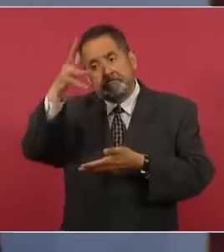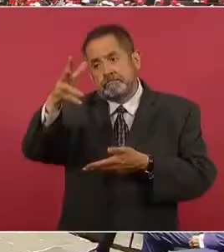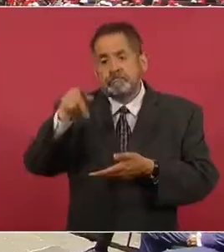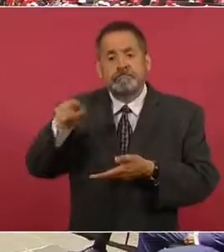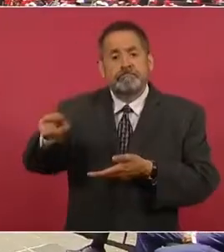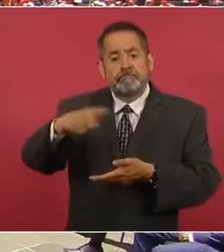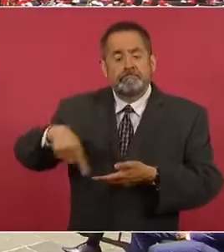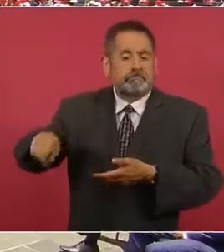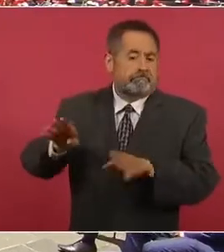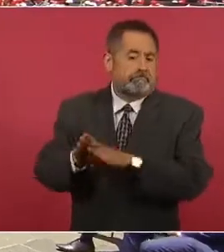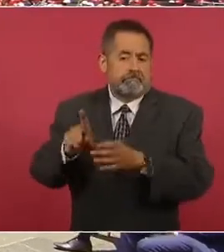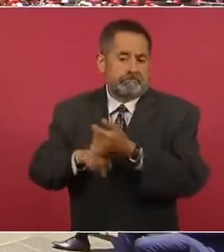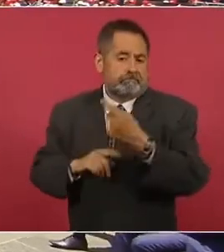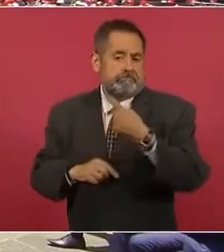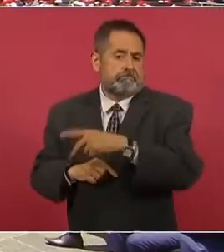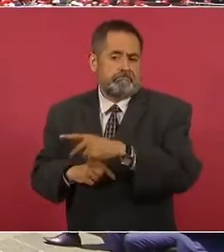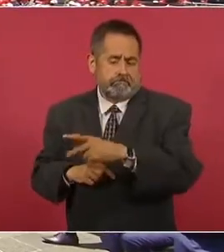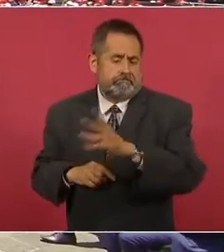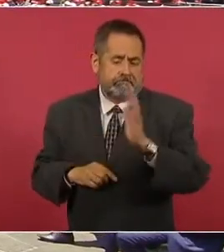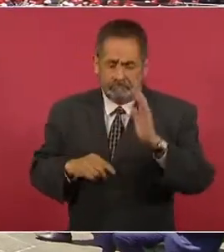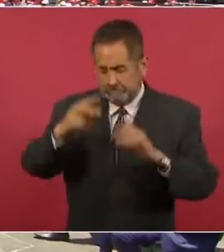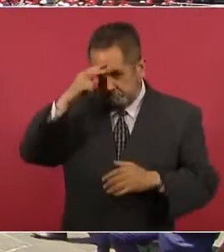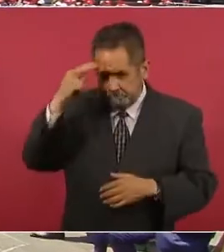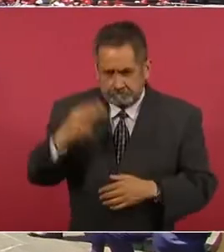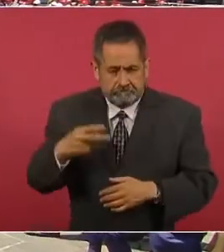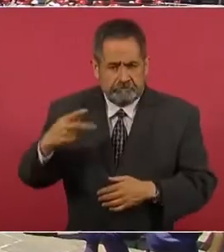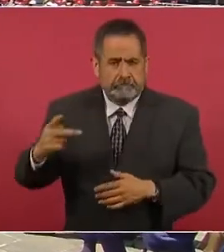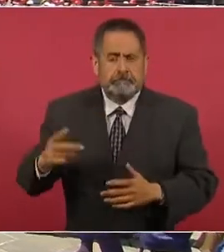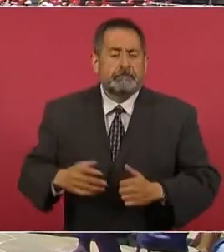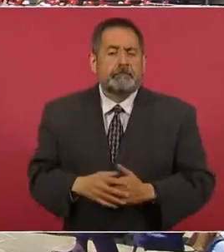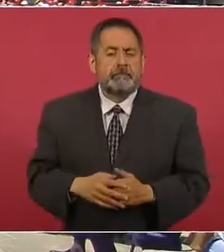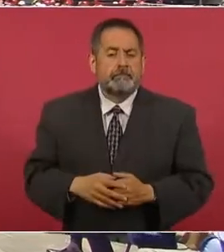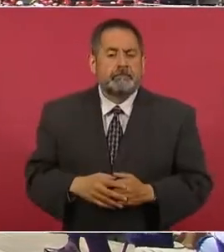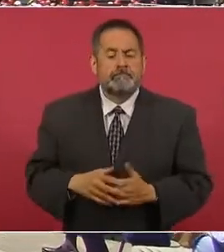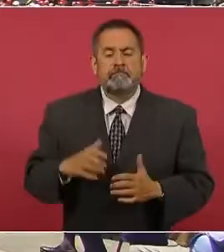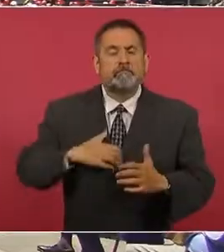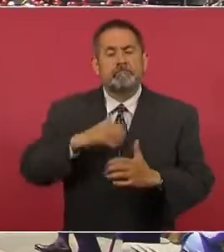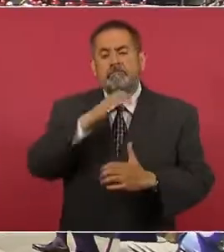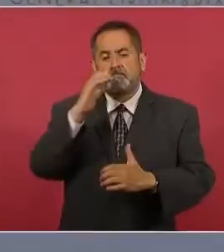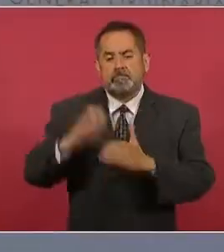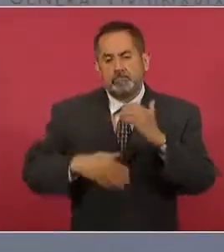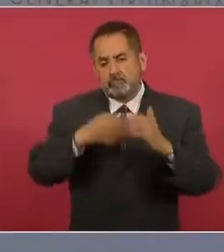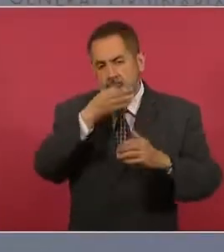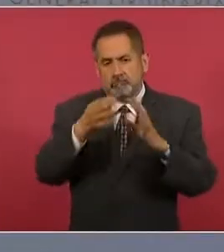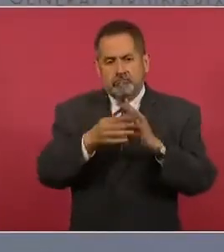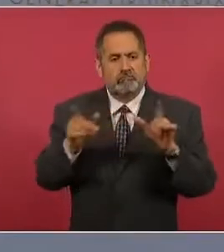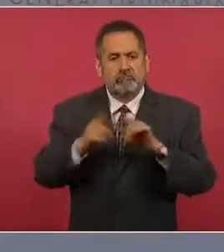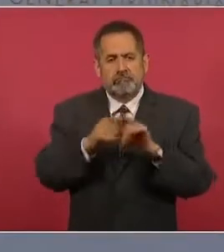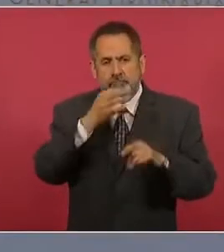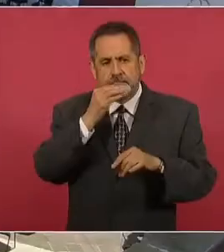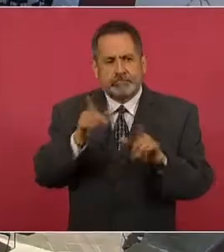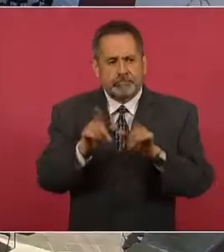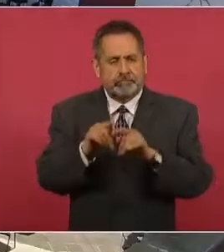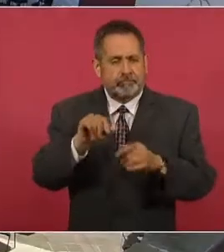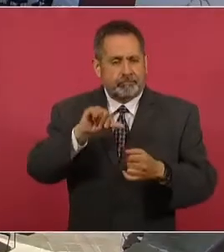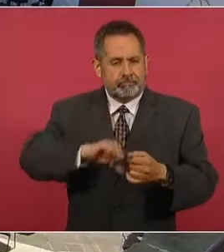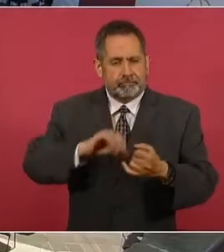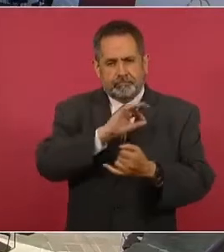es el futuro de los mexicanos. Yo termino, les dije que iba a hablar